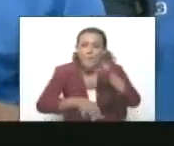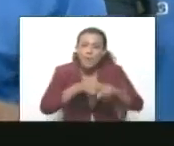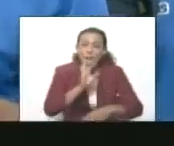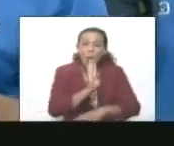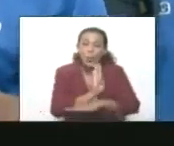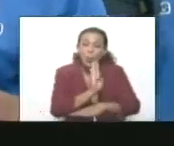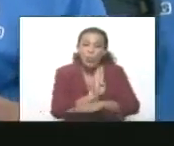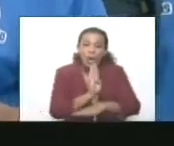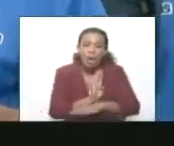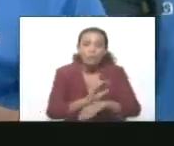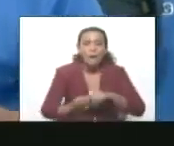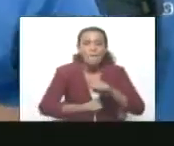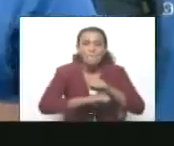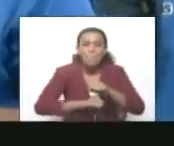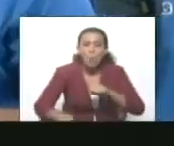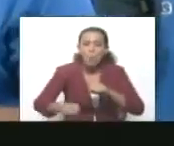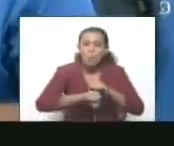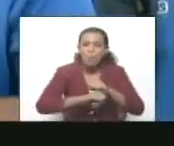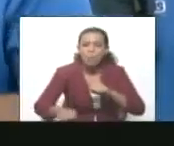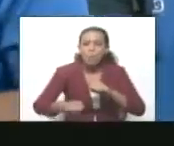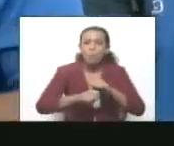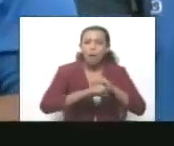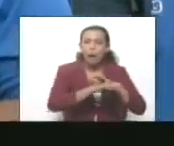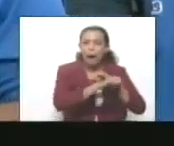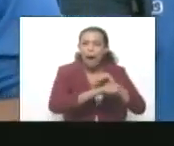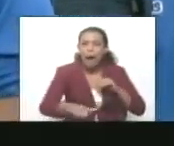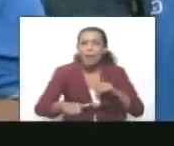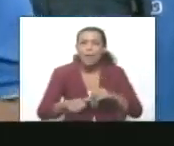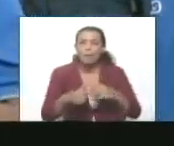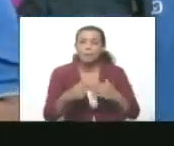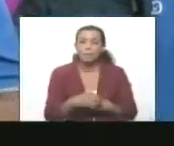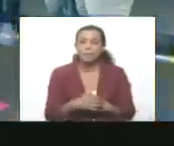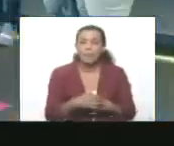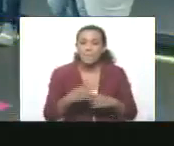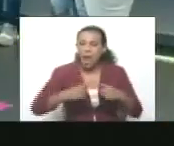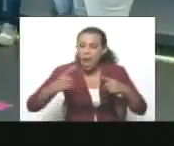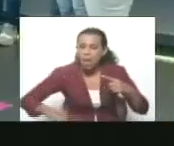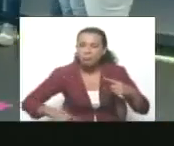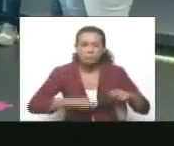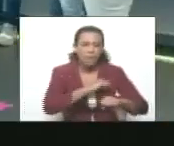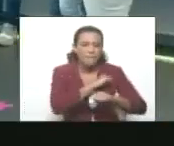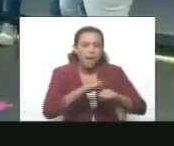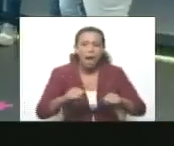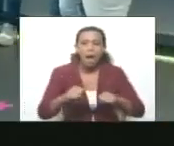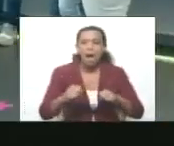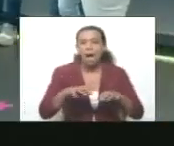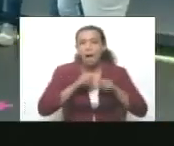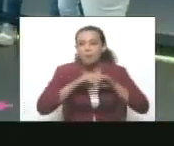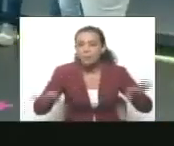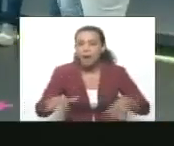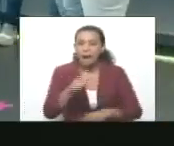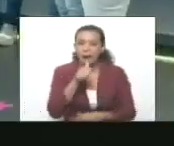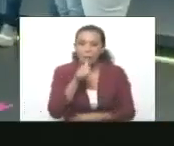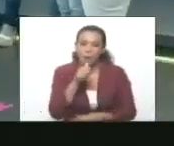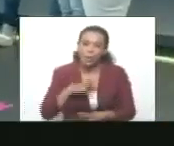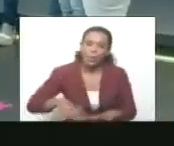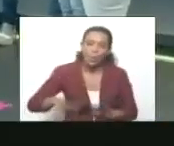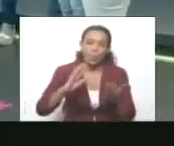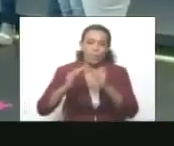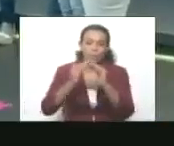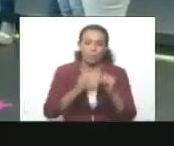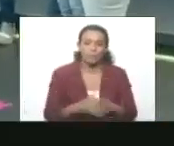resguardada ya, y se sustituyó la bomba por completo de 60 HP. Correcto. Mira, aquí tengo